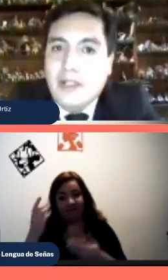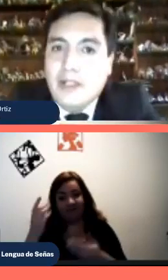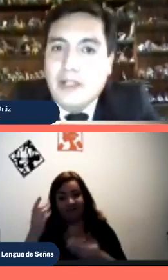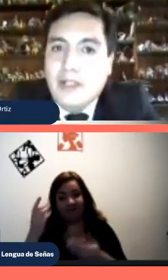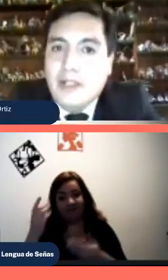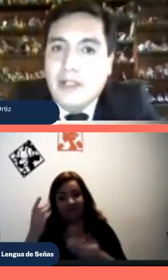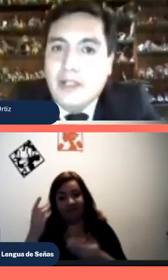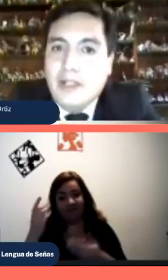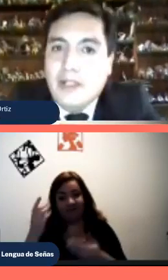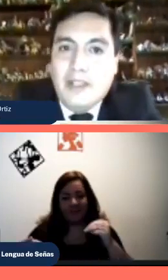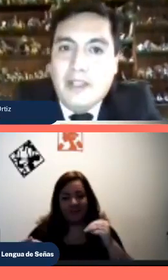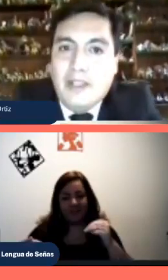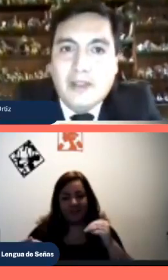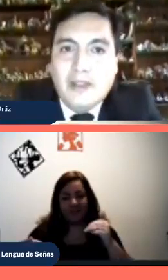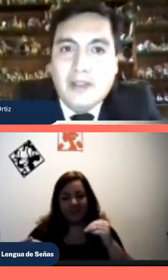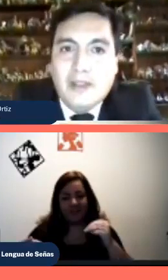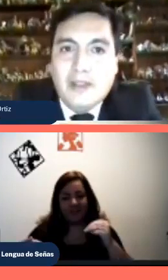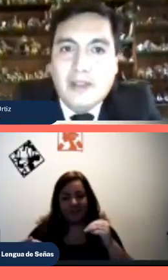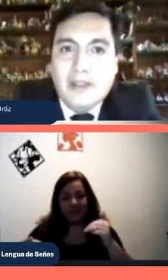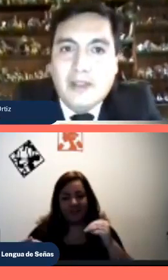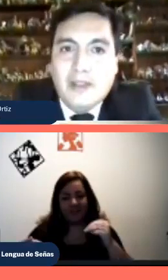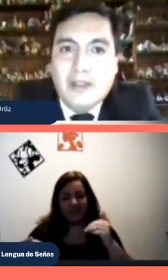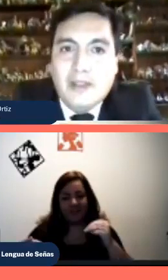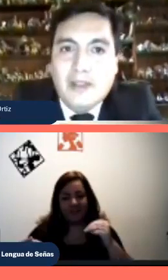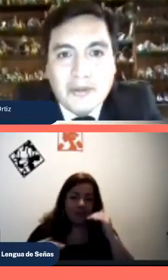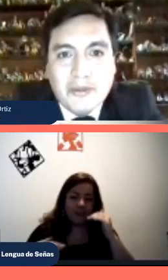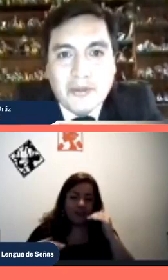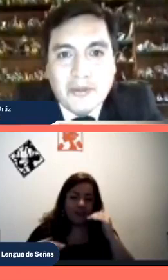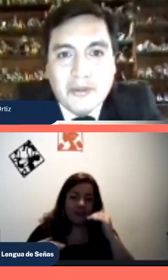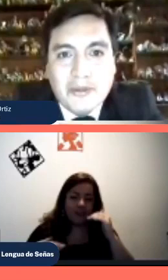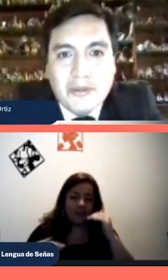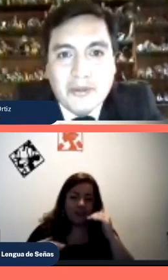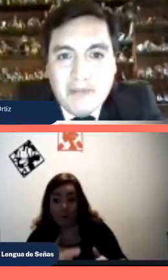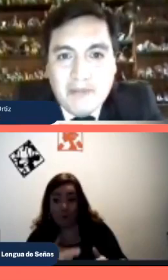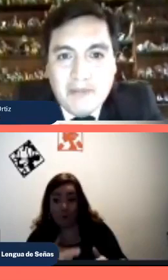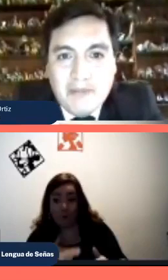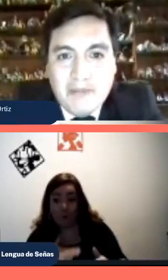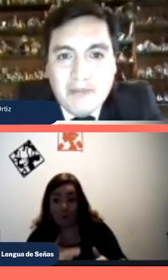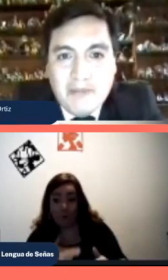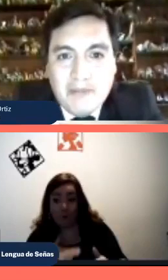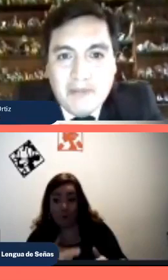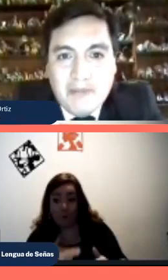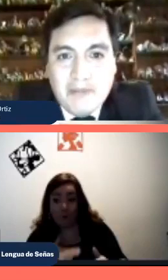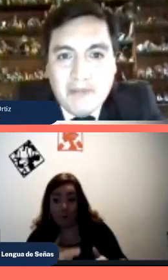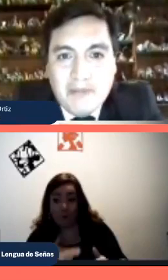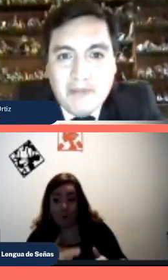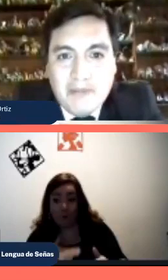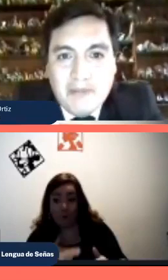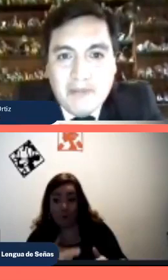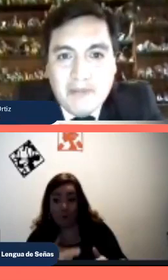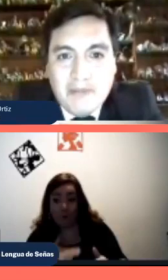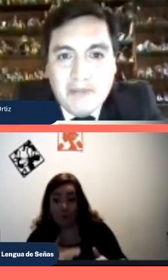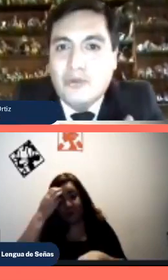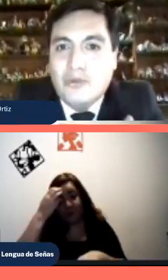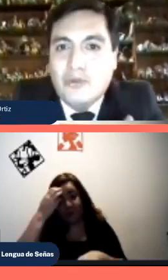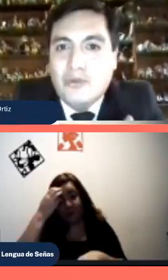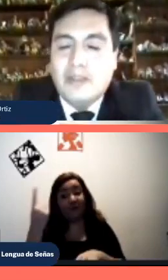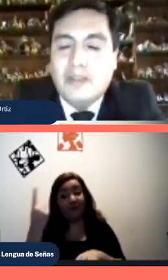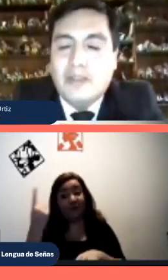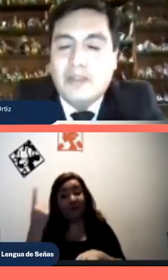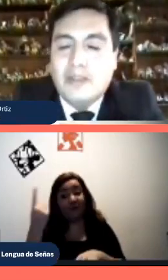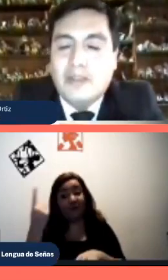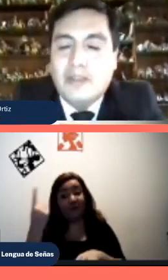va dedicada a todos aquellos niños que les gusta la paleontología, para que se den cuenta que no están solos. Hay todo un mundo,